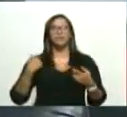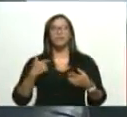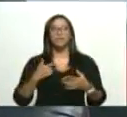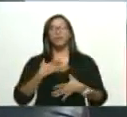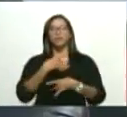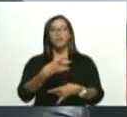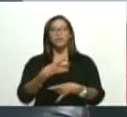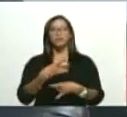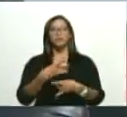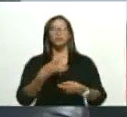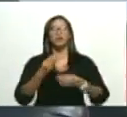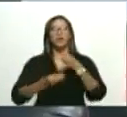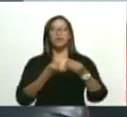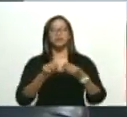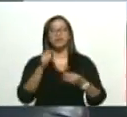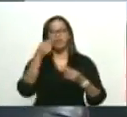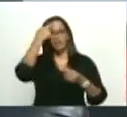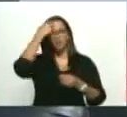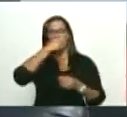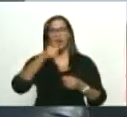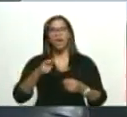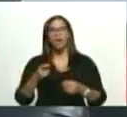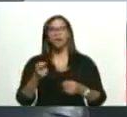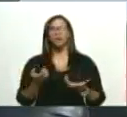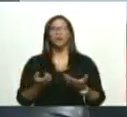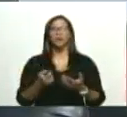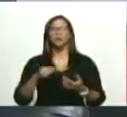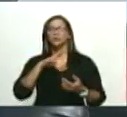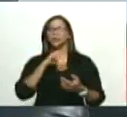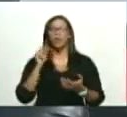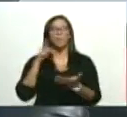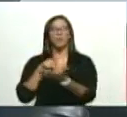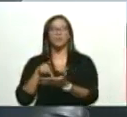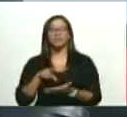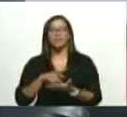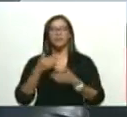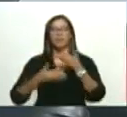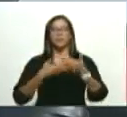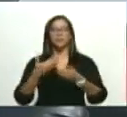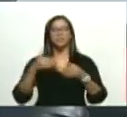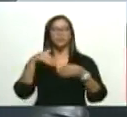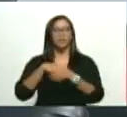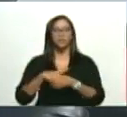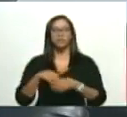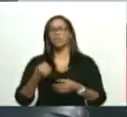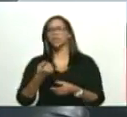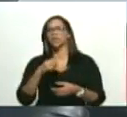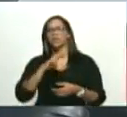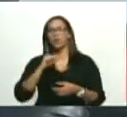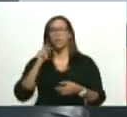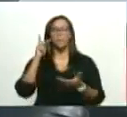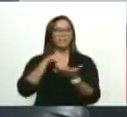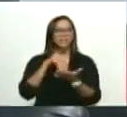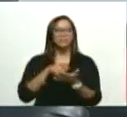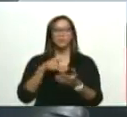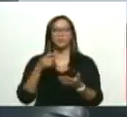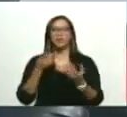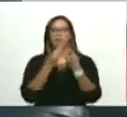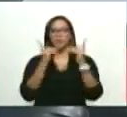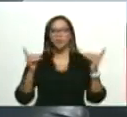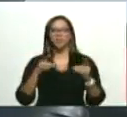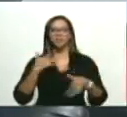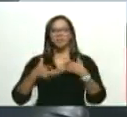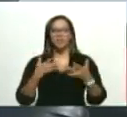que hacer con que la población, con que el pueblo no participe en el proceso electoral, en el proceso democrático. O sea, que se sientan de cierta